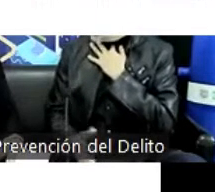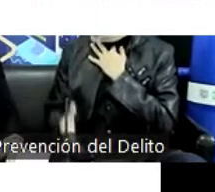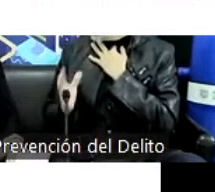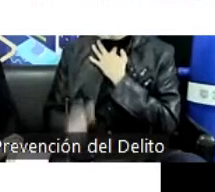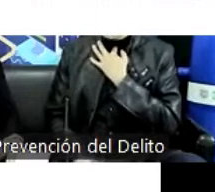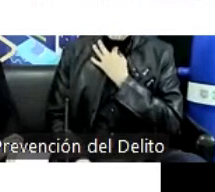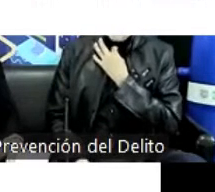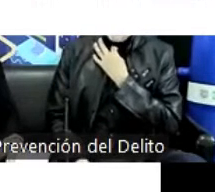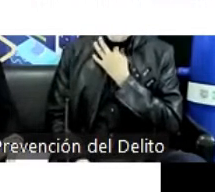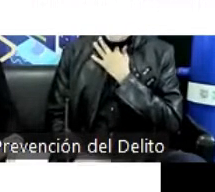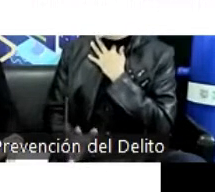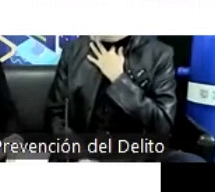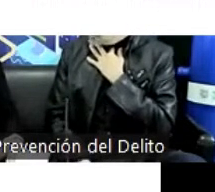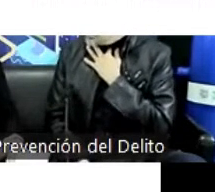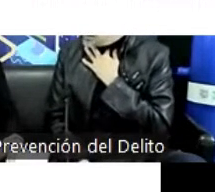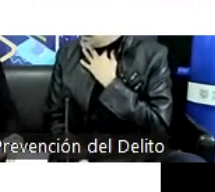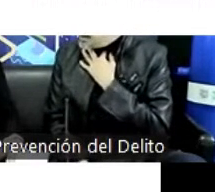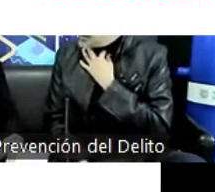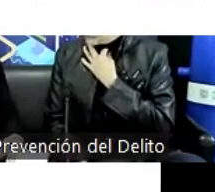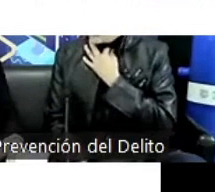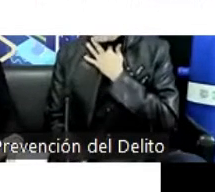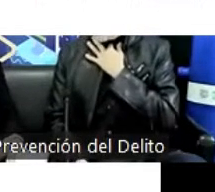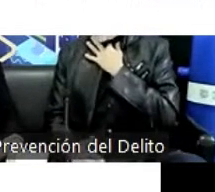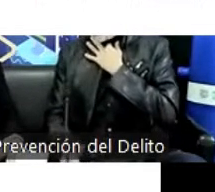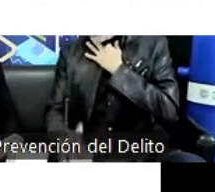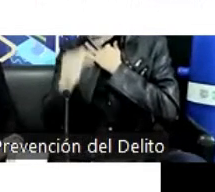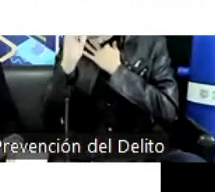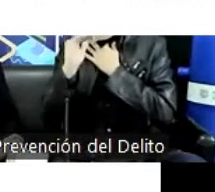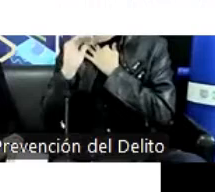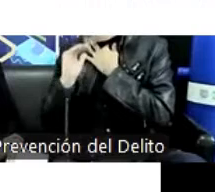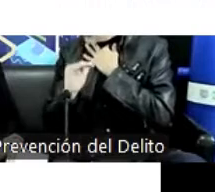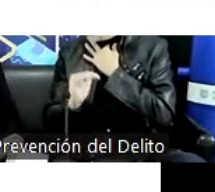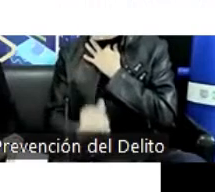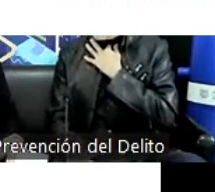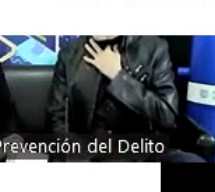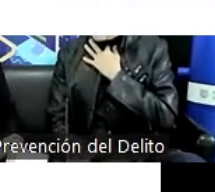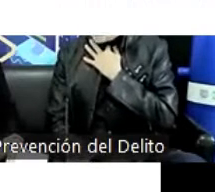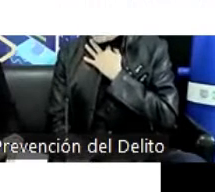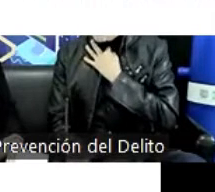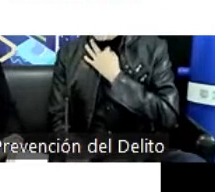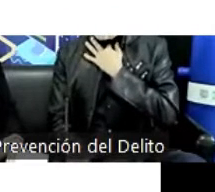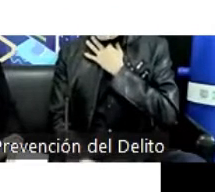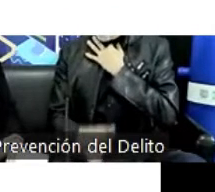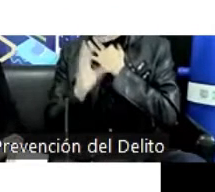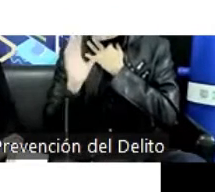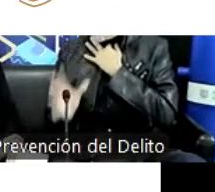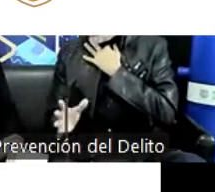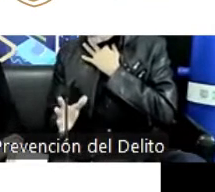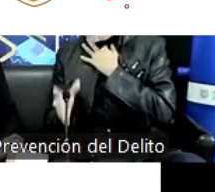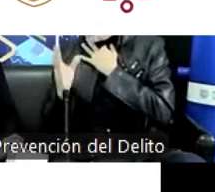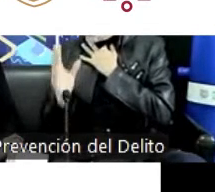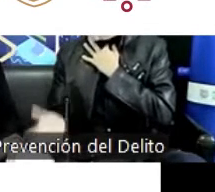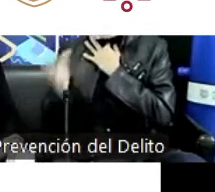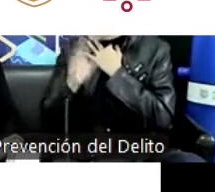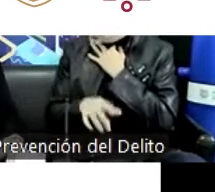hasta lograr la conducta deseada. Entonces, si vemos, hay varios niveles de intervención y todo